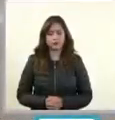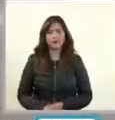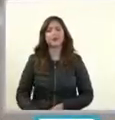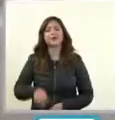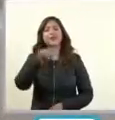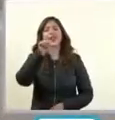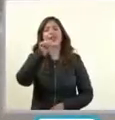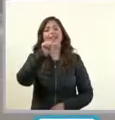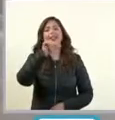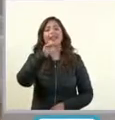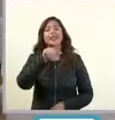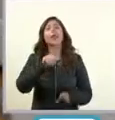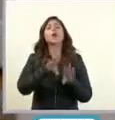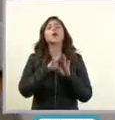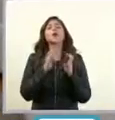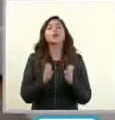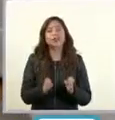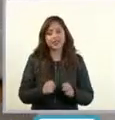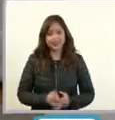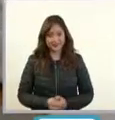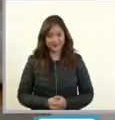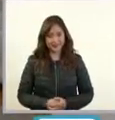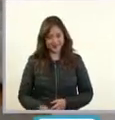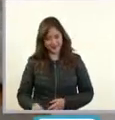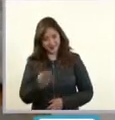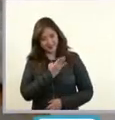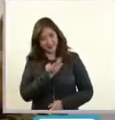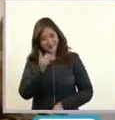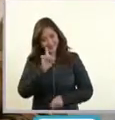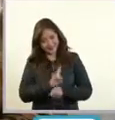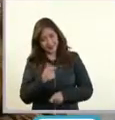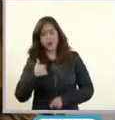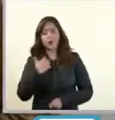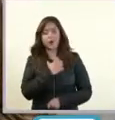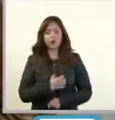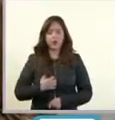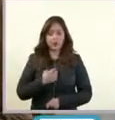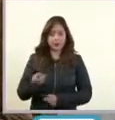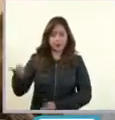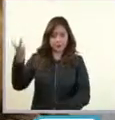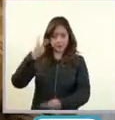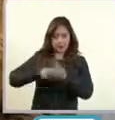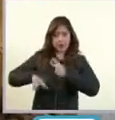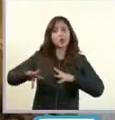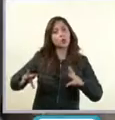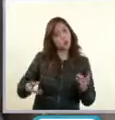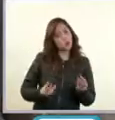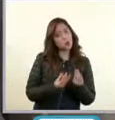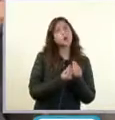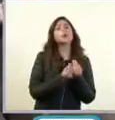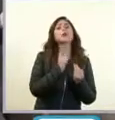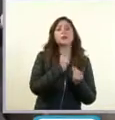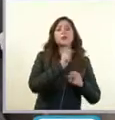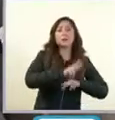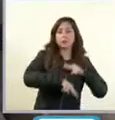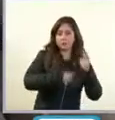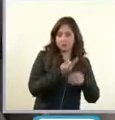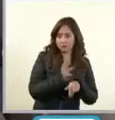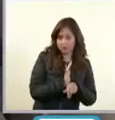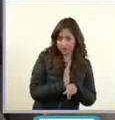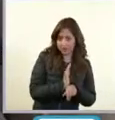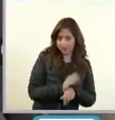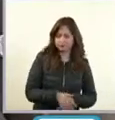Alicia, ¿cómo estás? Hola, ¿qué tal? Buenos días. Muy contenta Hola, de estar aquí. Alicia. Muy buenos días. Vamos al cine. Oye, Vamos yo te al pregunto, cine, vamos ¿a al poco cine. no